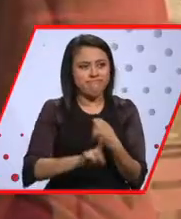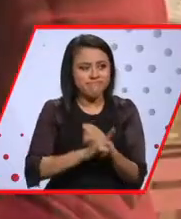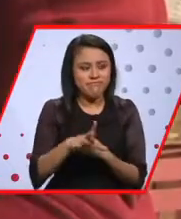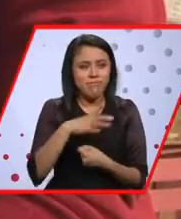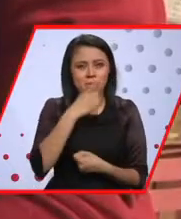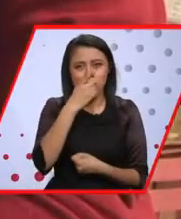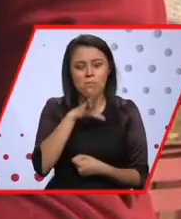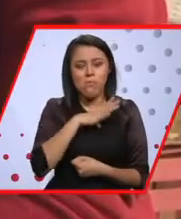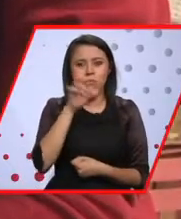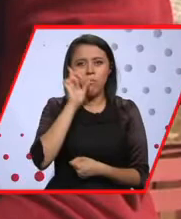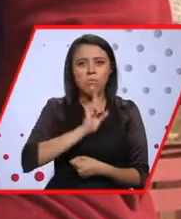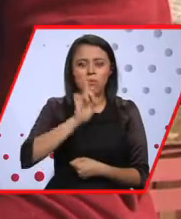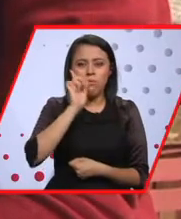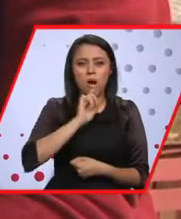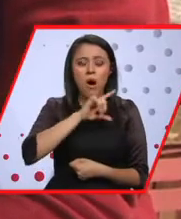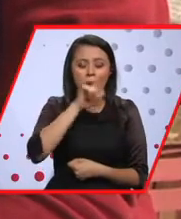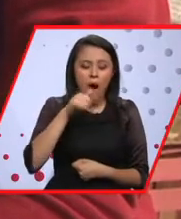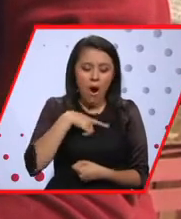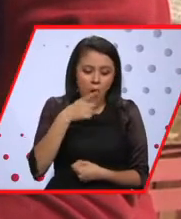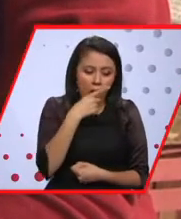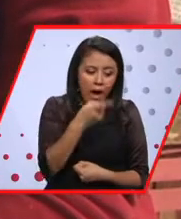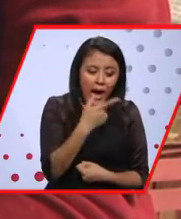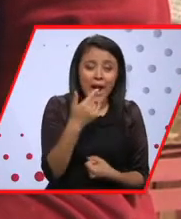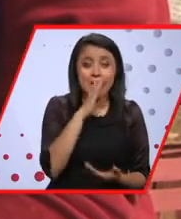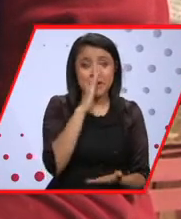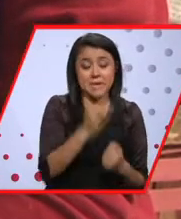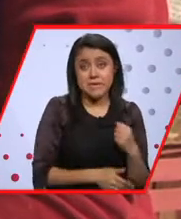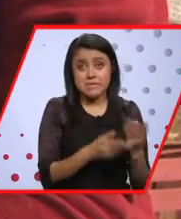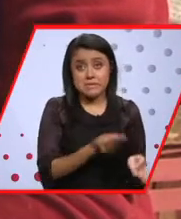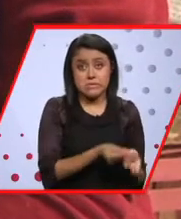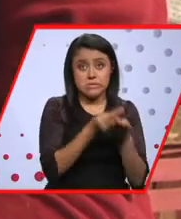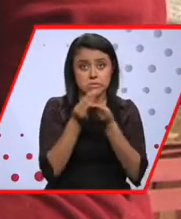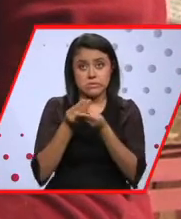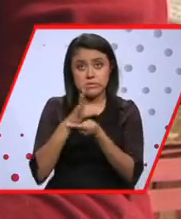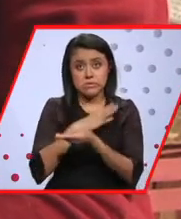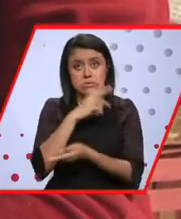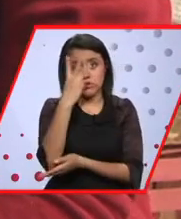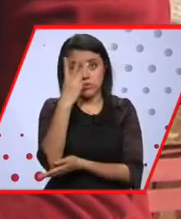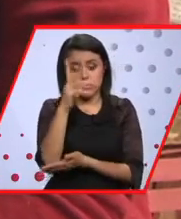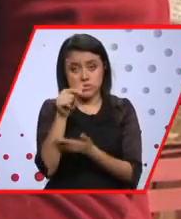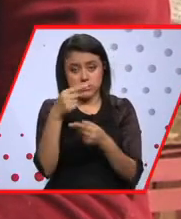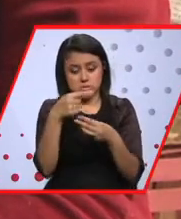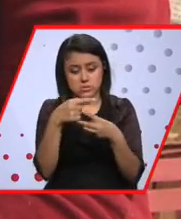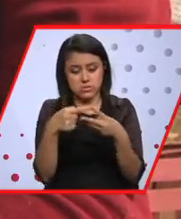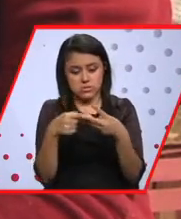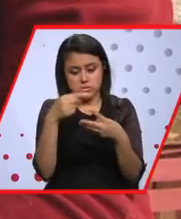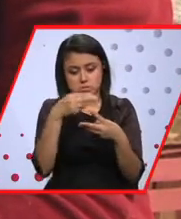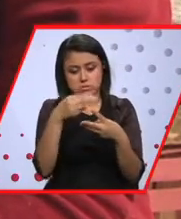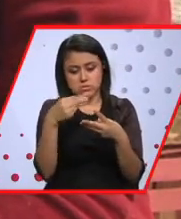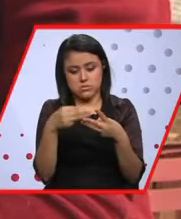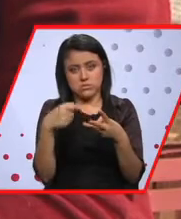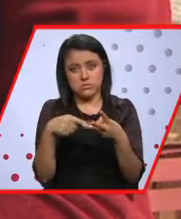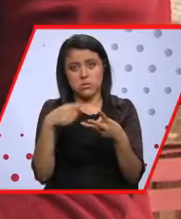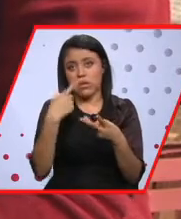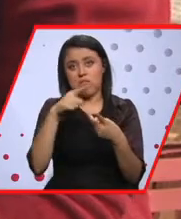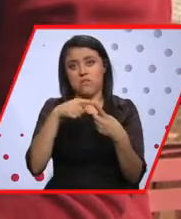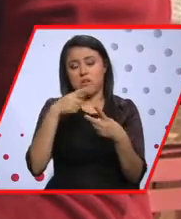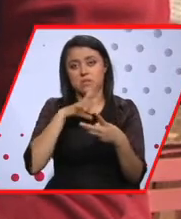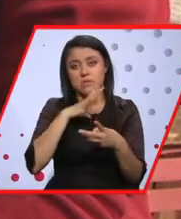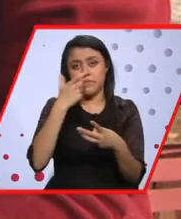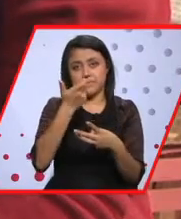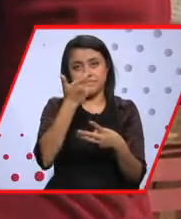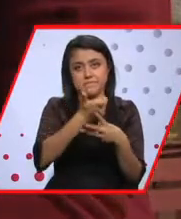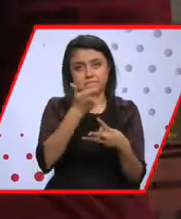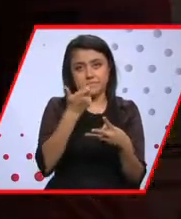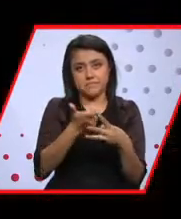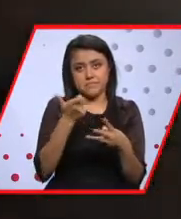señora dijo que después de que se le terminara de pagar todo iba a entregar 3 recibos con distintas cantidades, o sea,